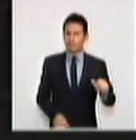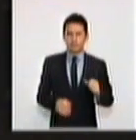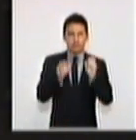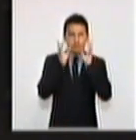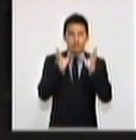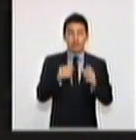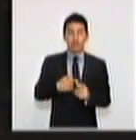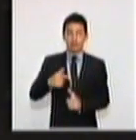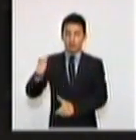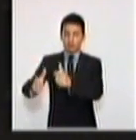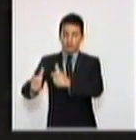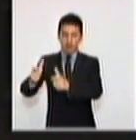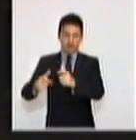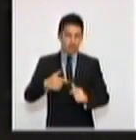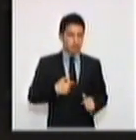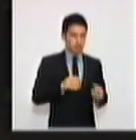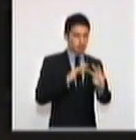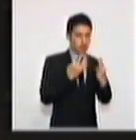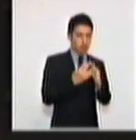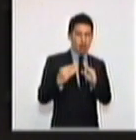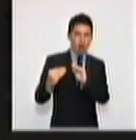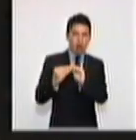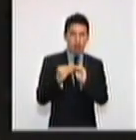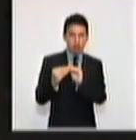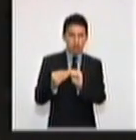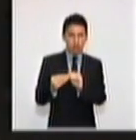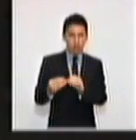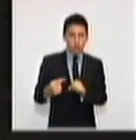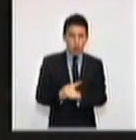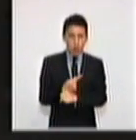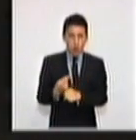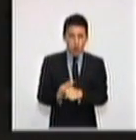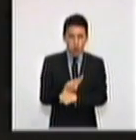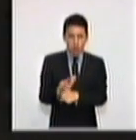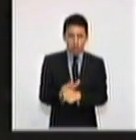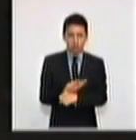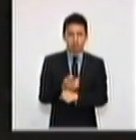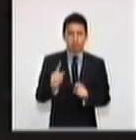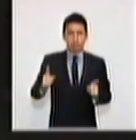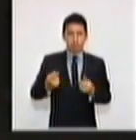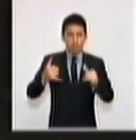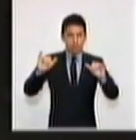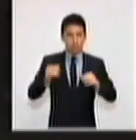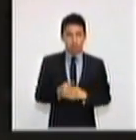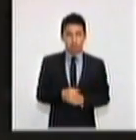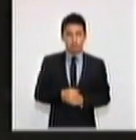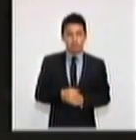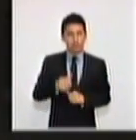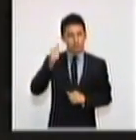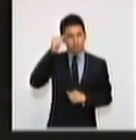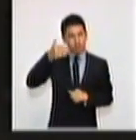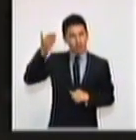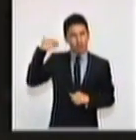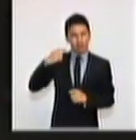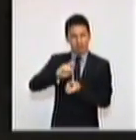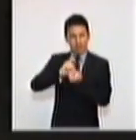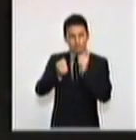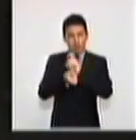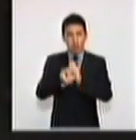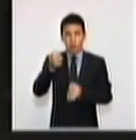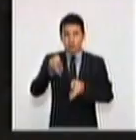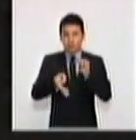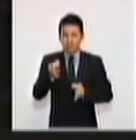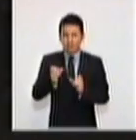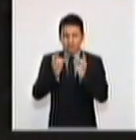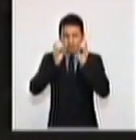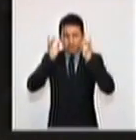entre Cámara y Senado se vaya a hacer en el transcurso de horas. Yo recuerdo que cuando el horror de la reforma a la justicia,